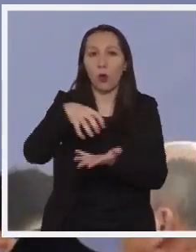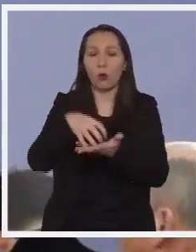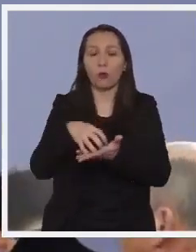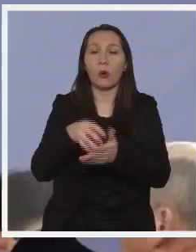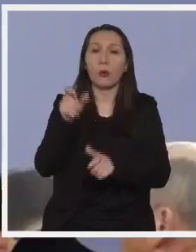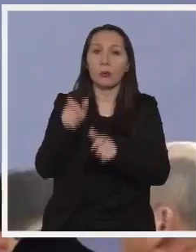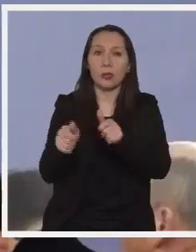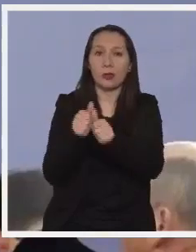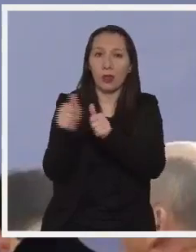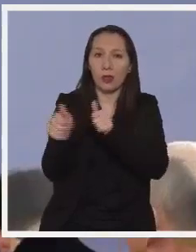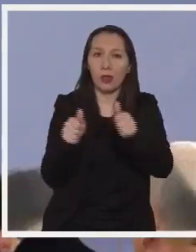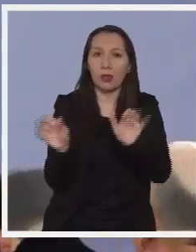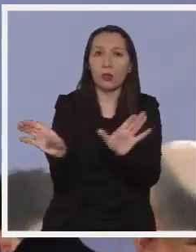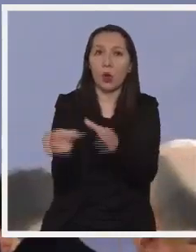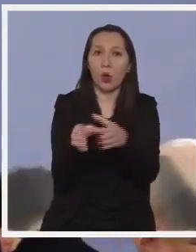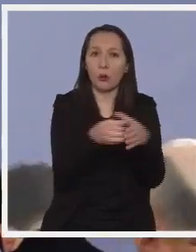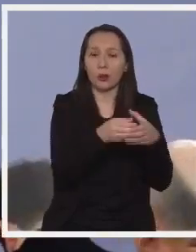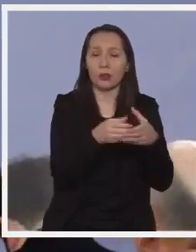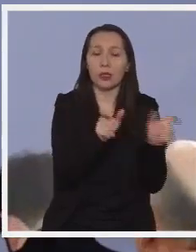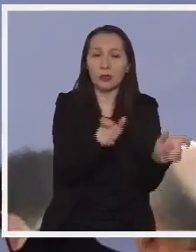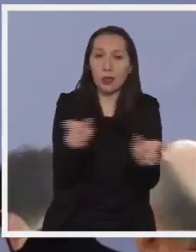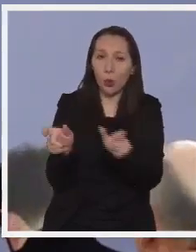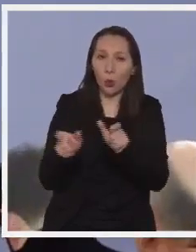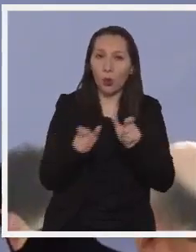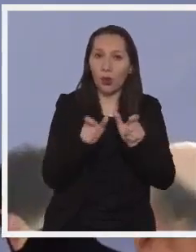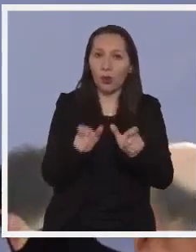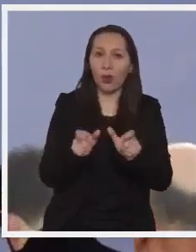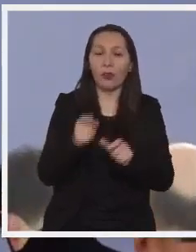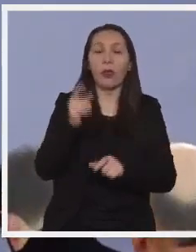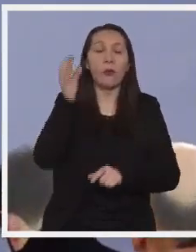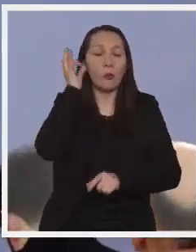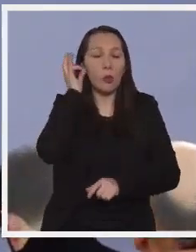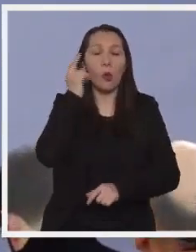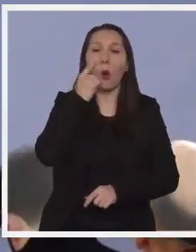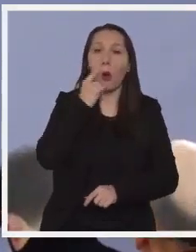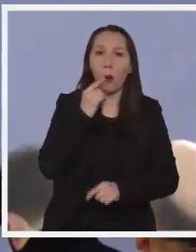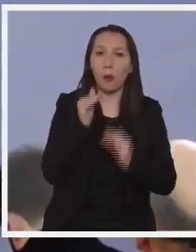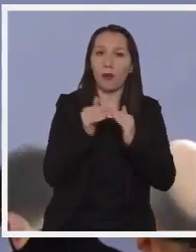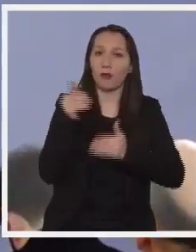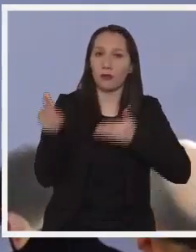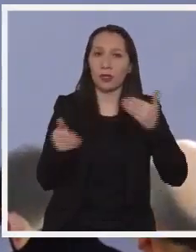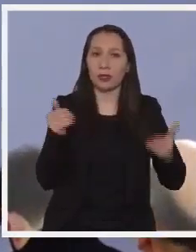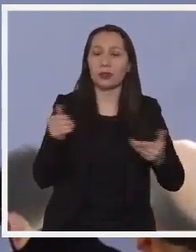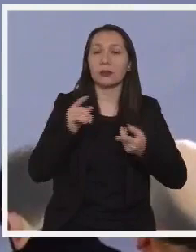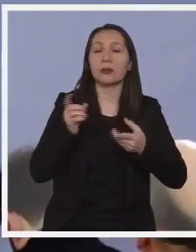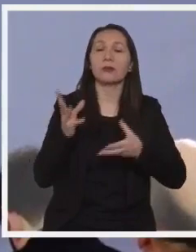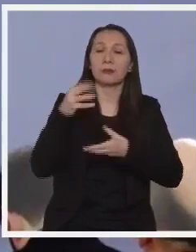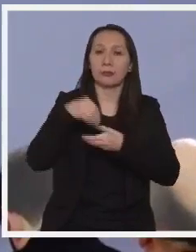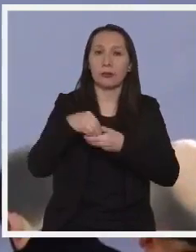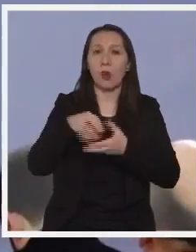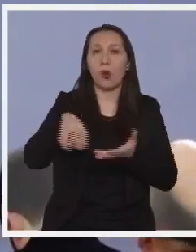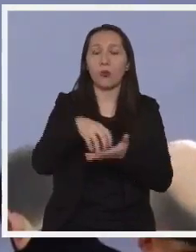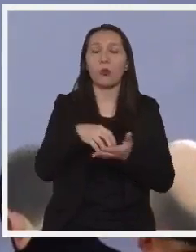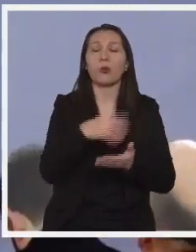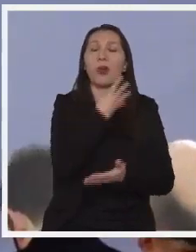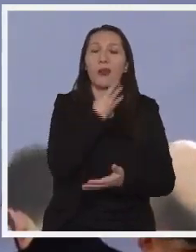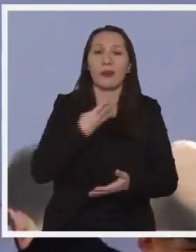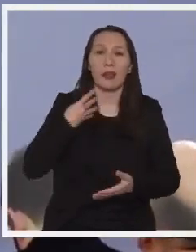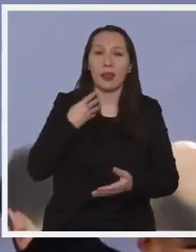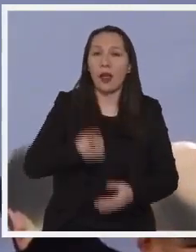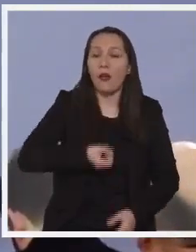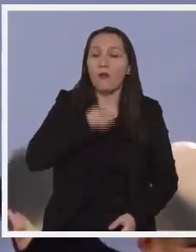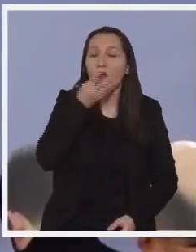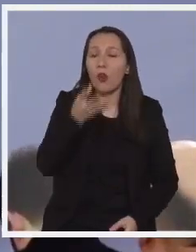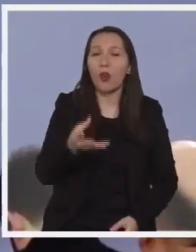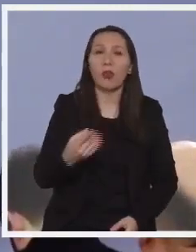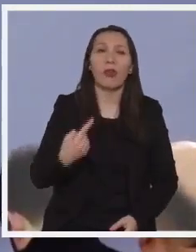los dirigentes de comités de seguridad y a las y los vecinos pertenecientes a las comunas de Renca, La Florida,